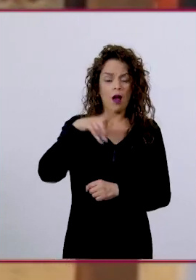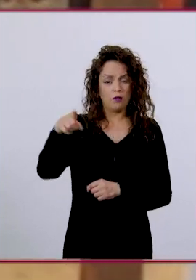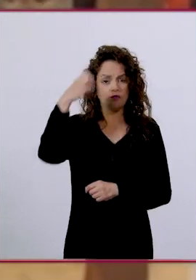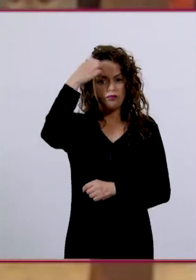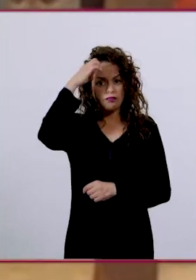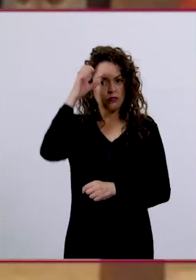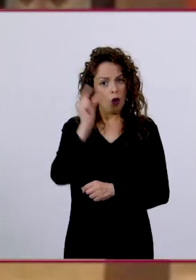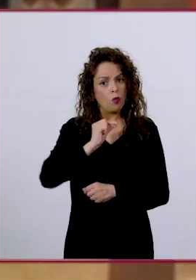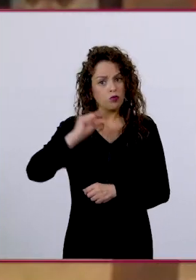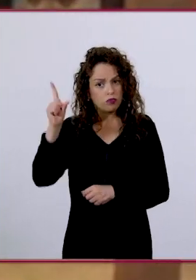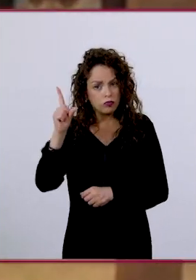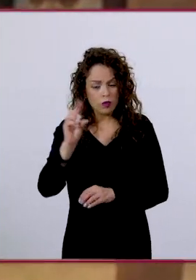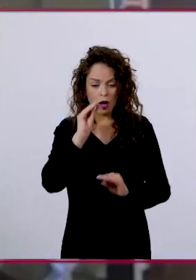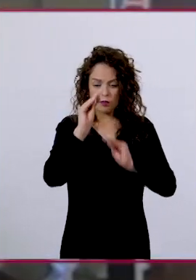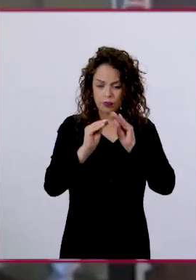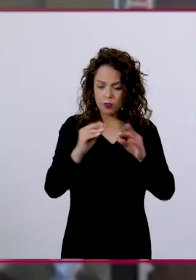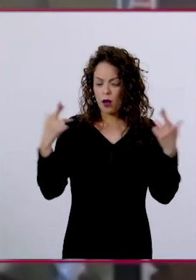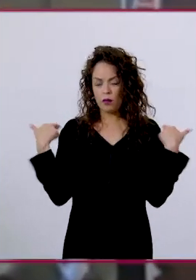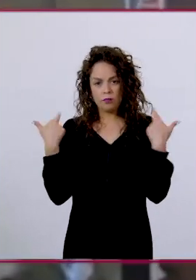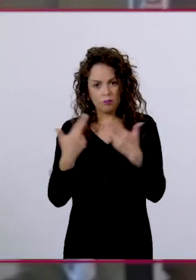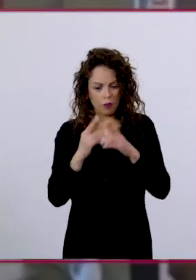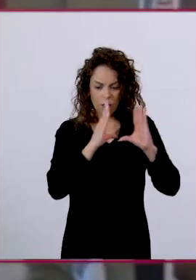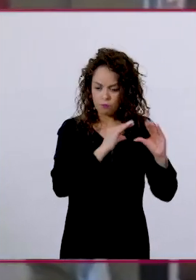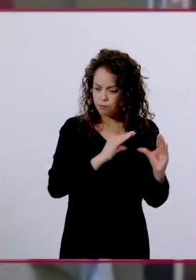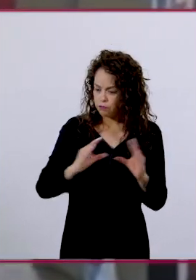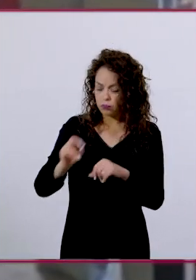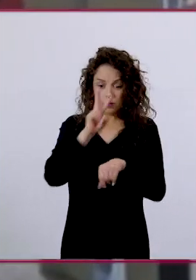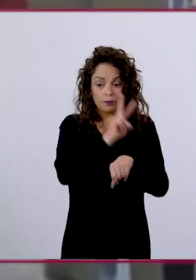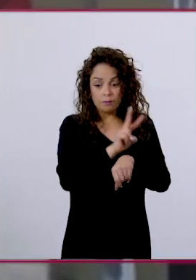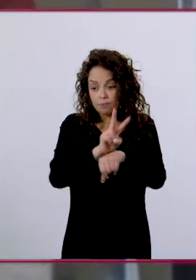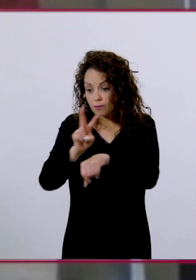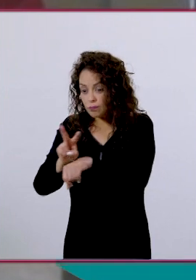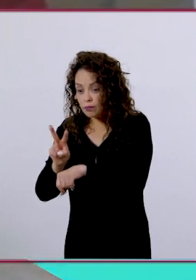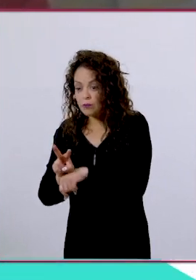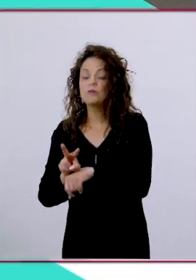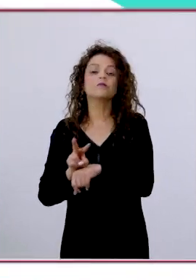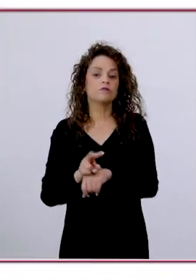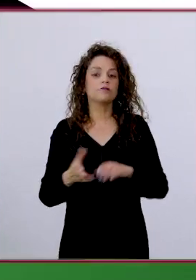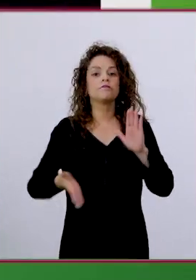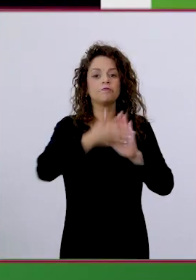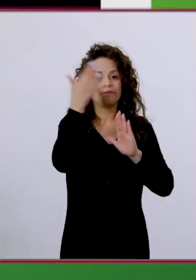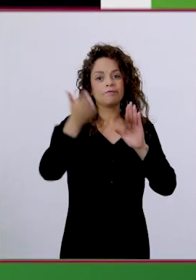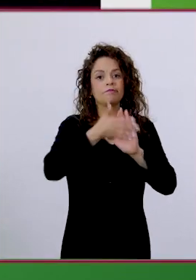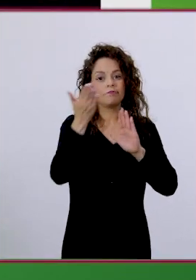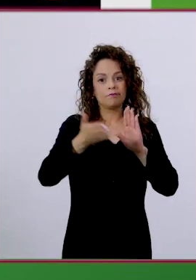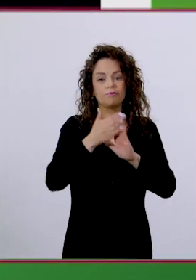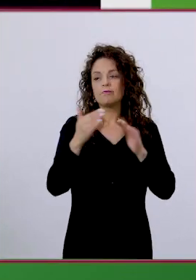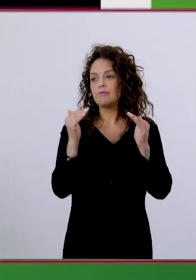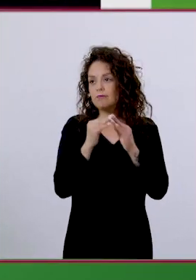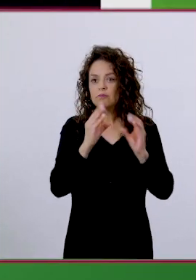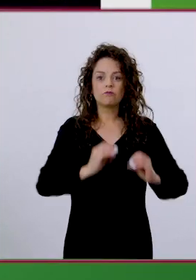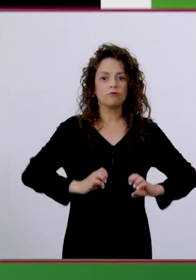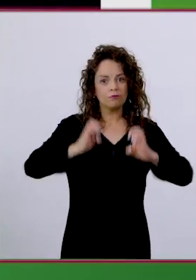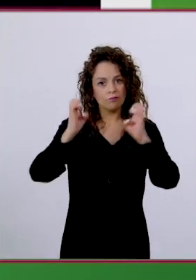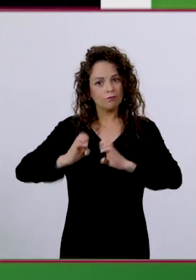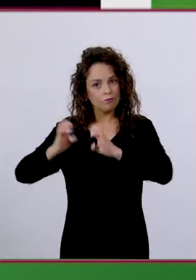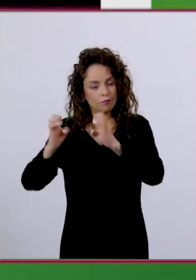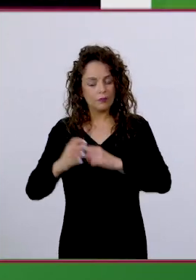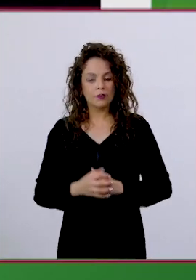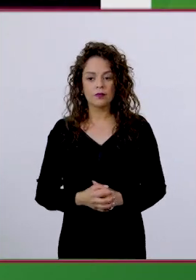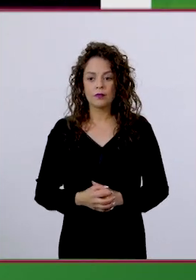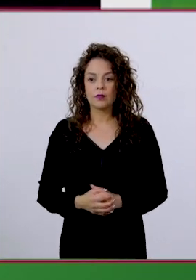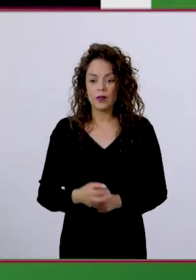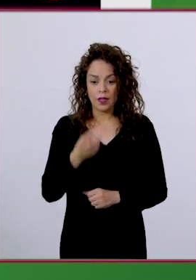profesional en diseño, docencia, supervisión y construcción de obra. Para integrar estas